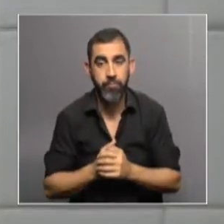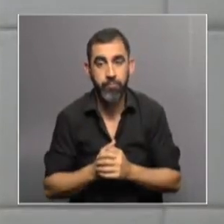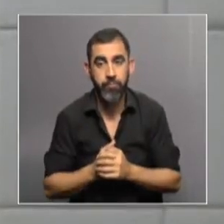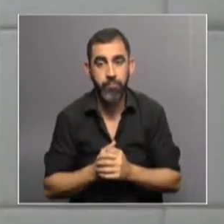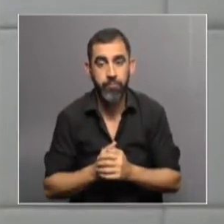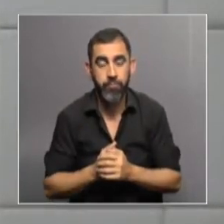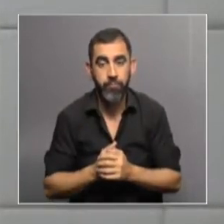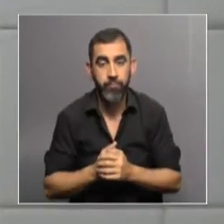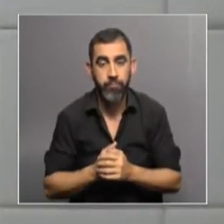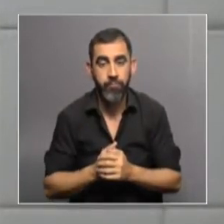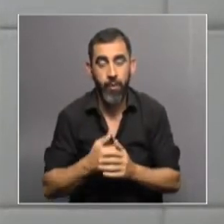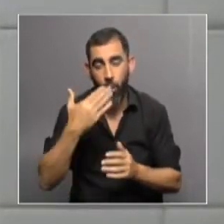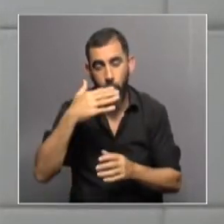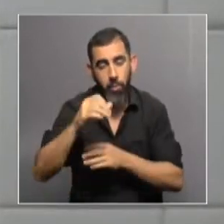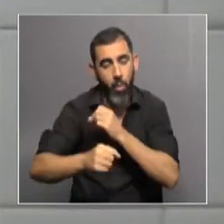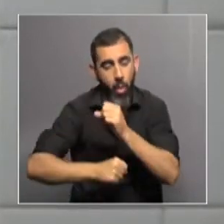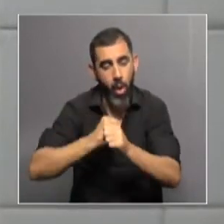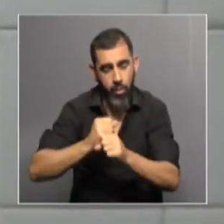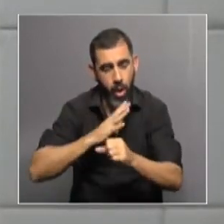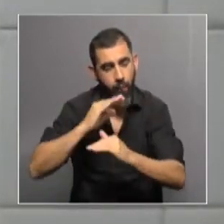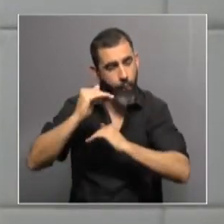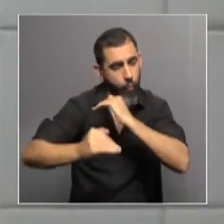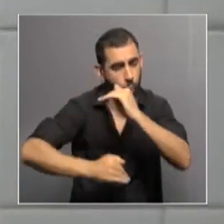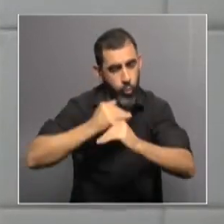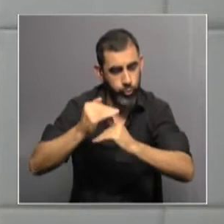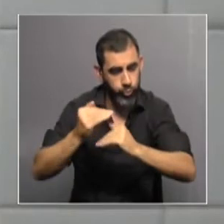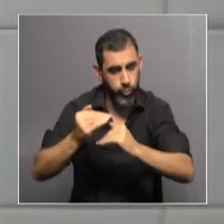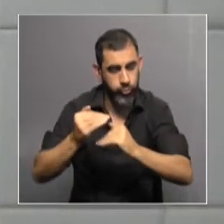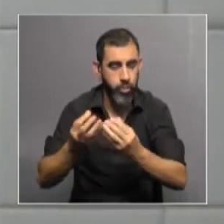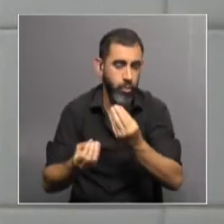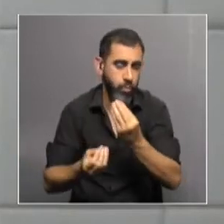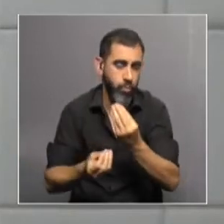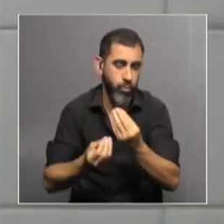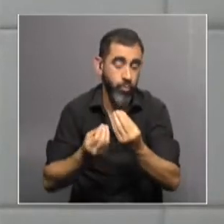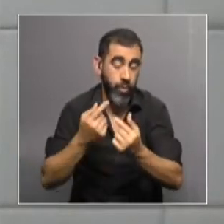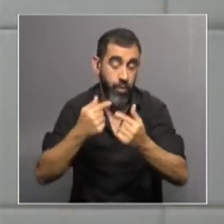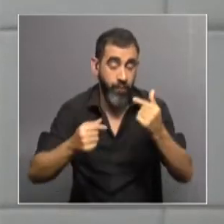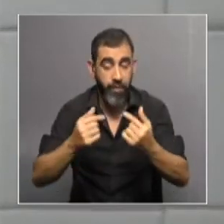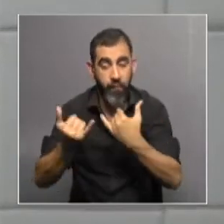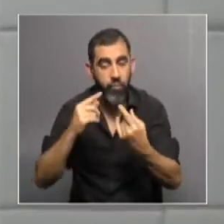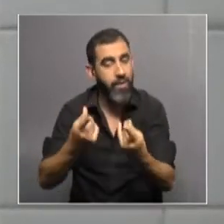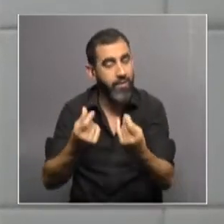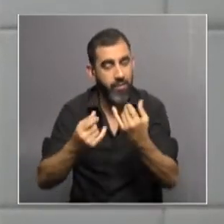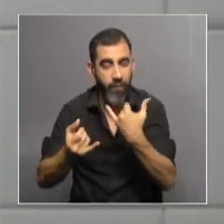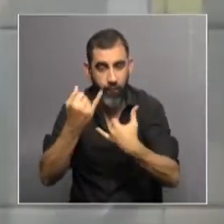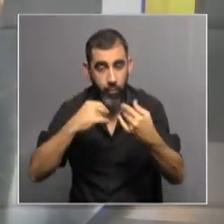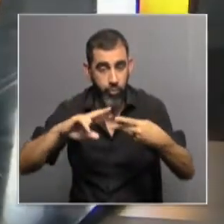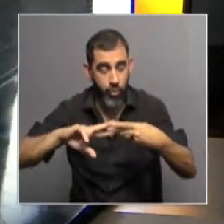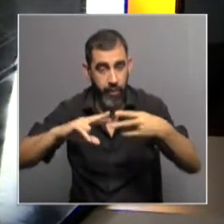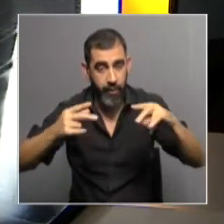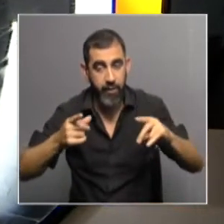en los últimos años con nuevos blancos terapéuticos en el que necesitamos información genética de esas alteraciones